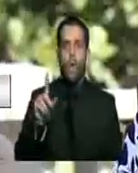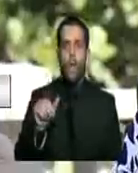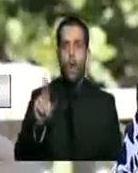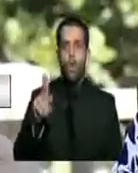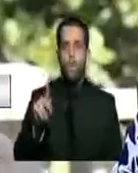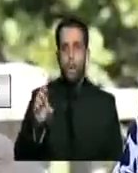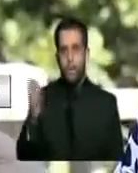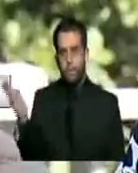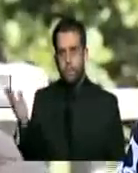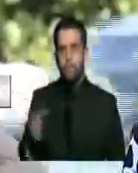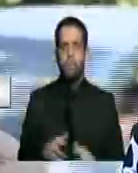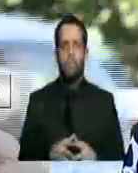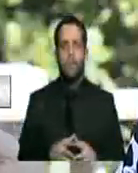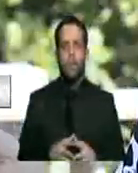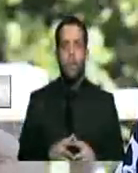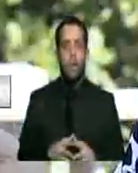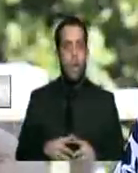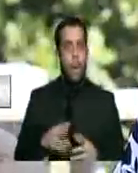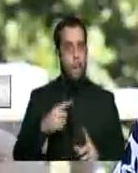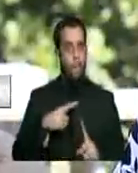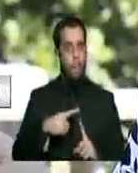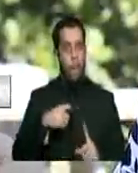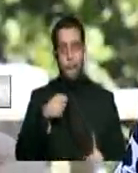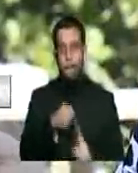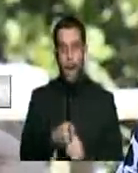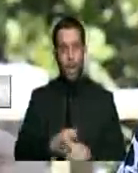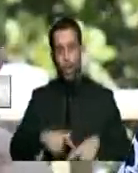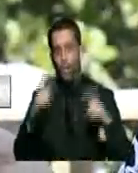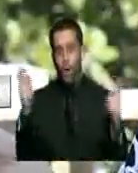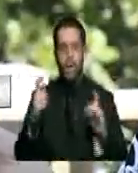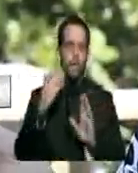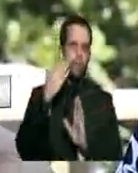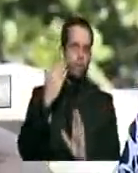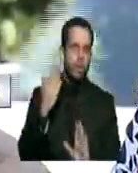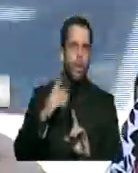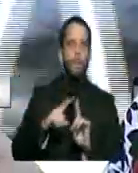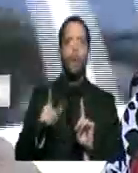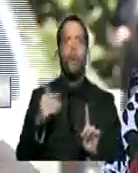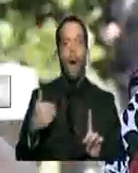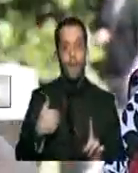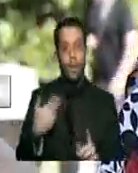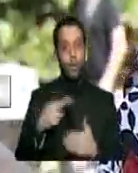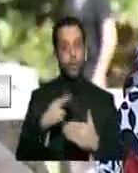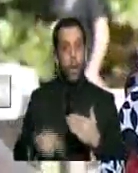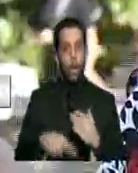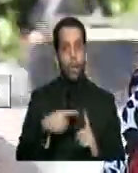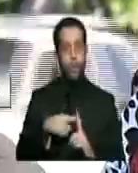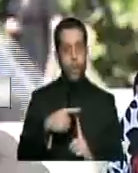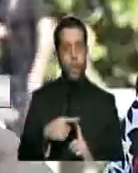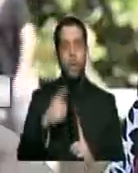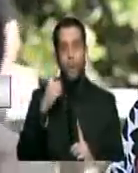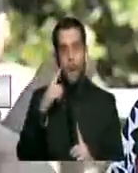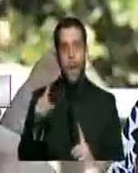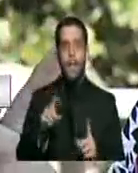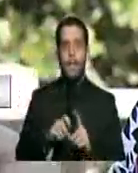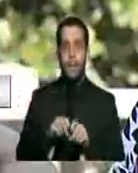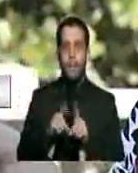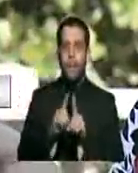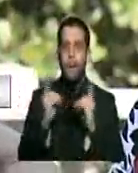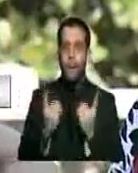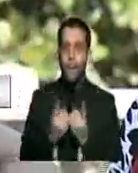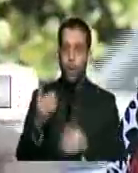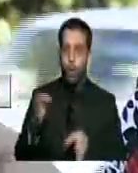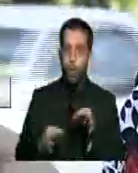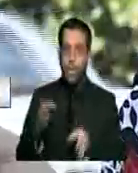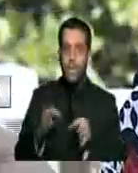Pero sí tiene una repercusión positiva favorable para la institución del tribunal especialmente el departamento de justicia y su